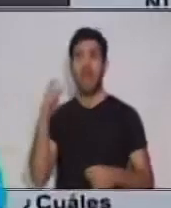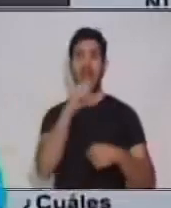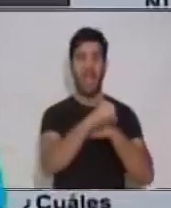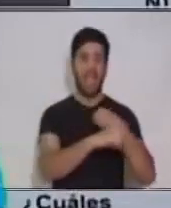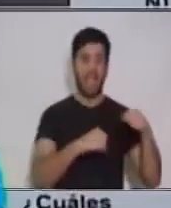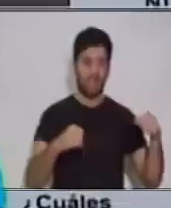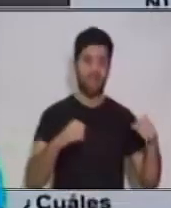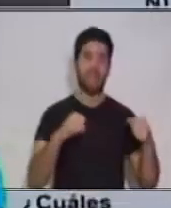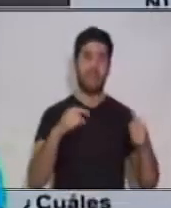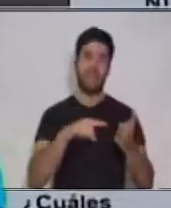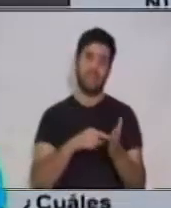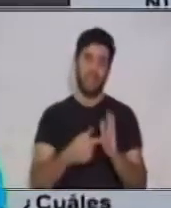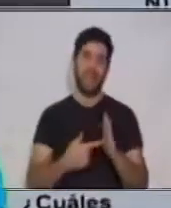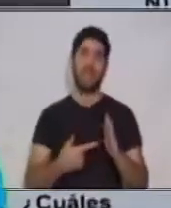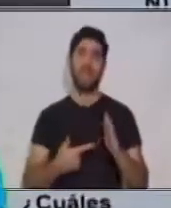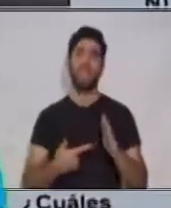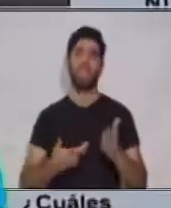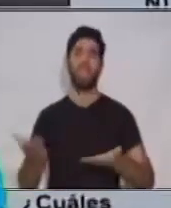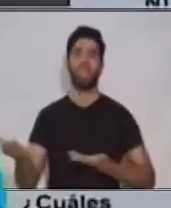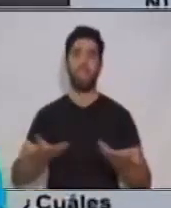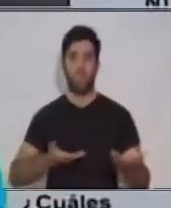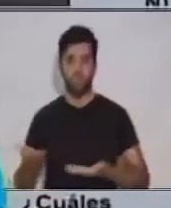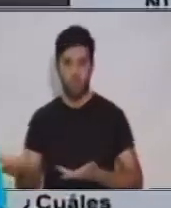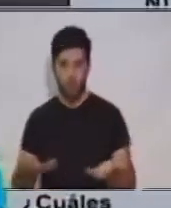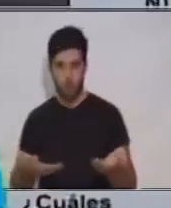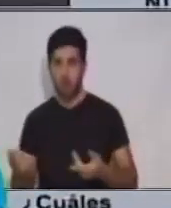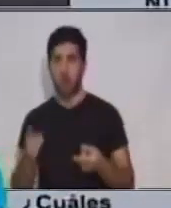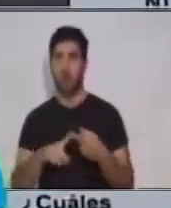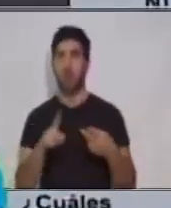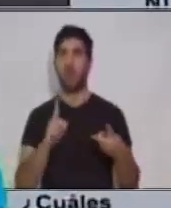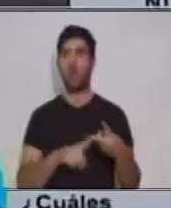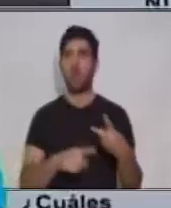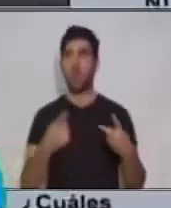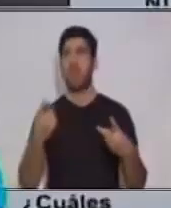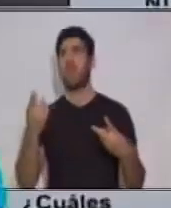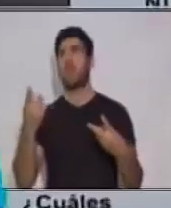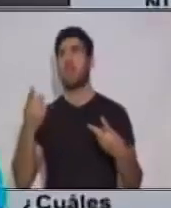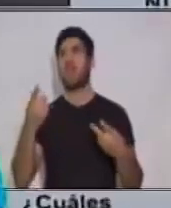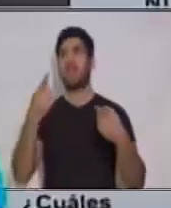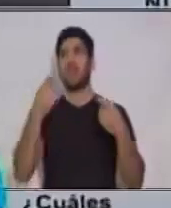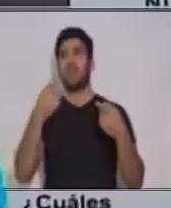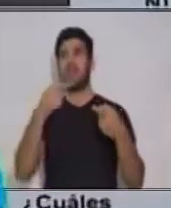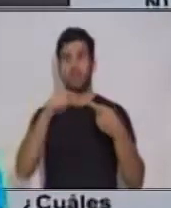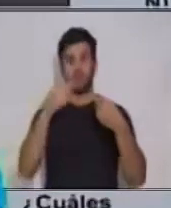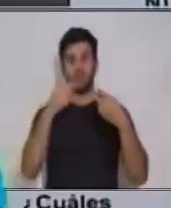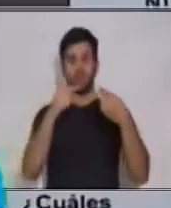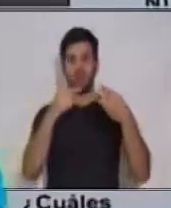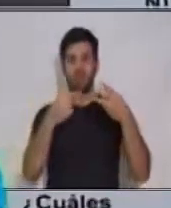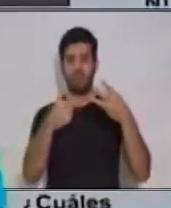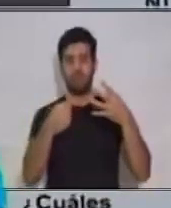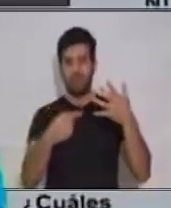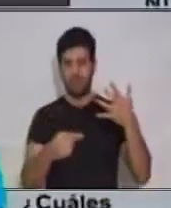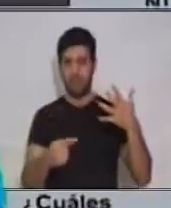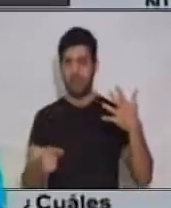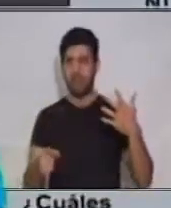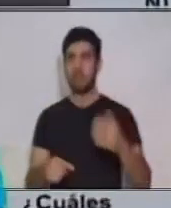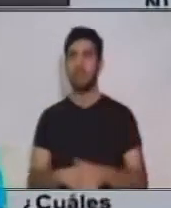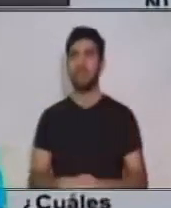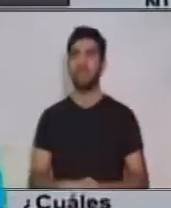la B, si prefiero el baloncesto; la M, el maratón; o la N, si no